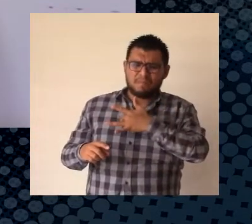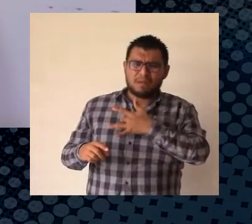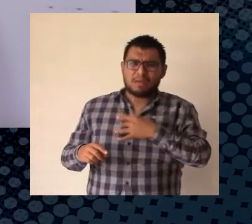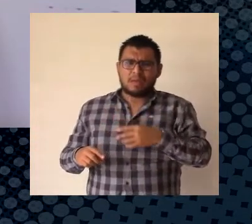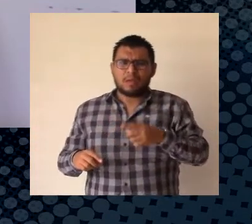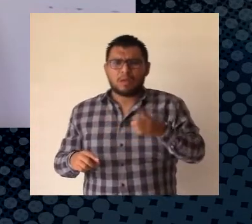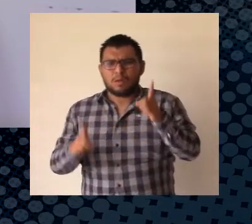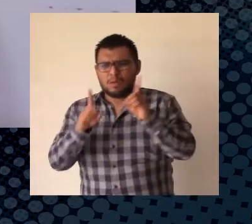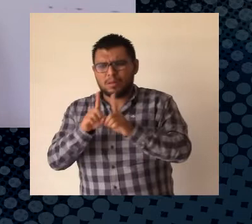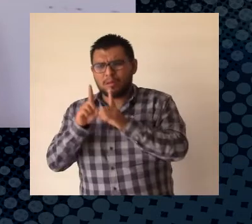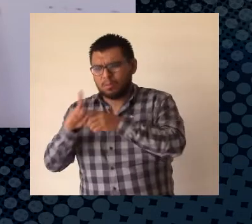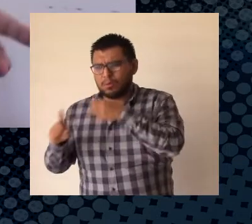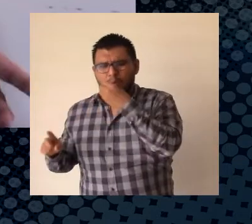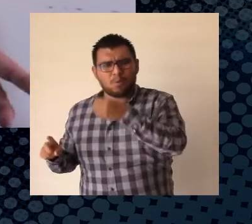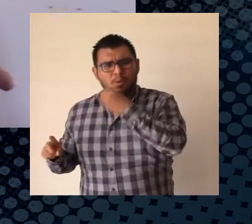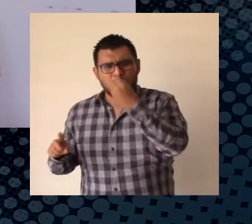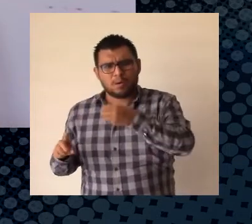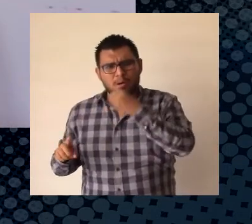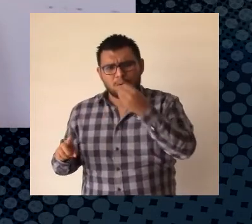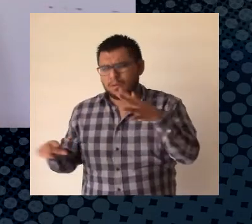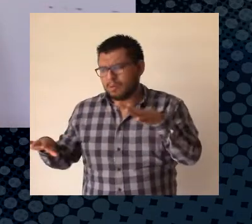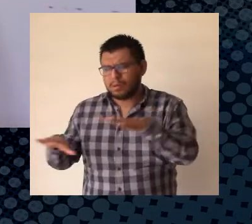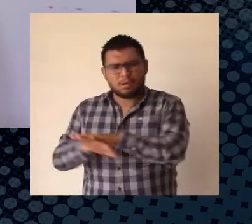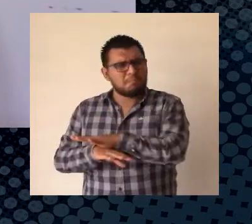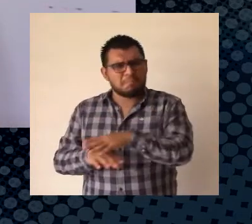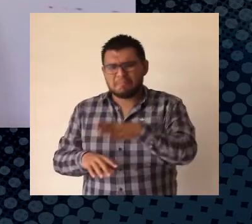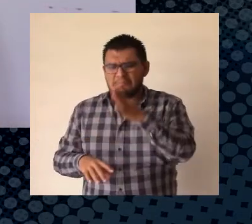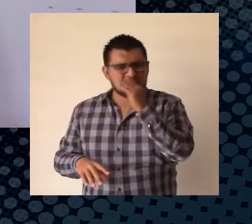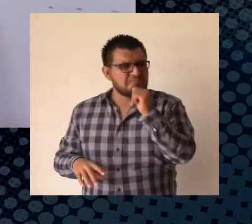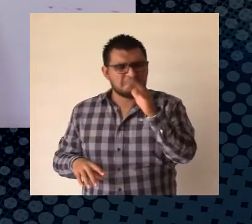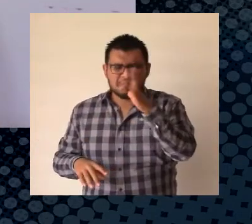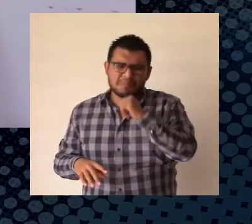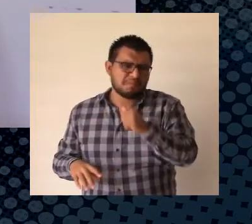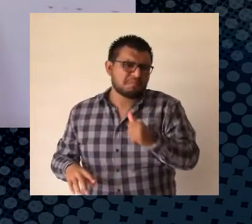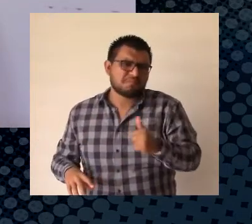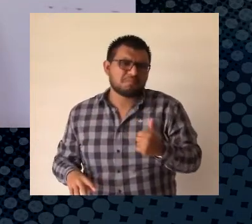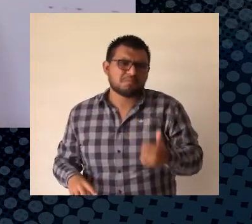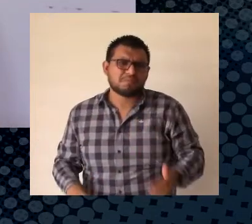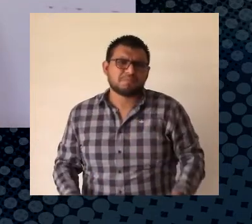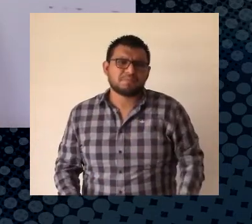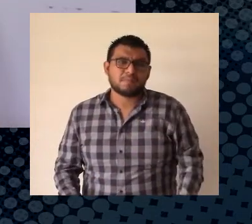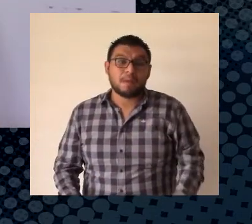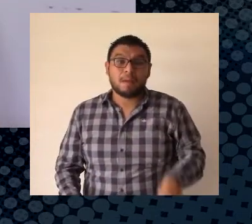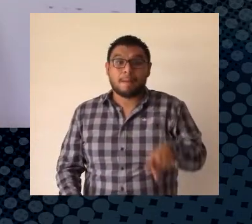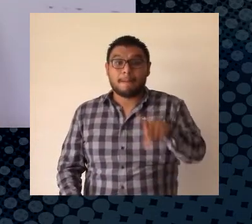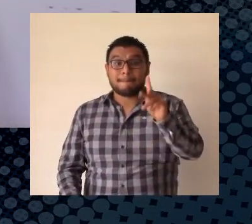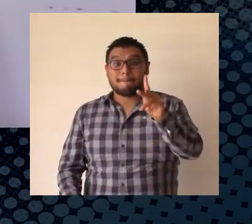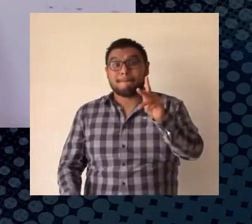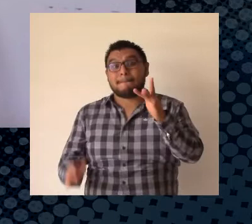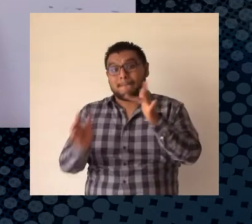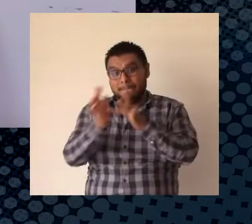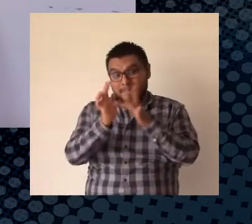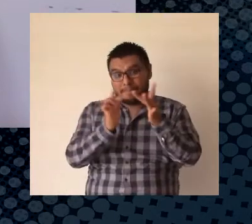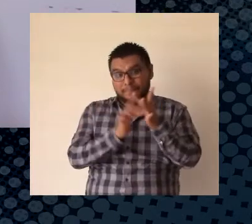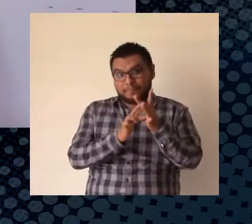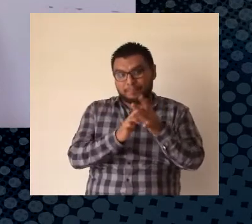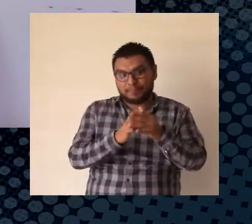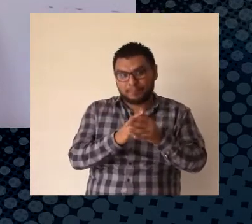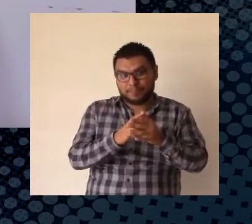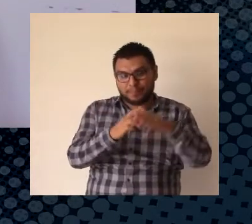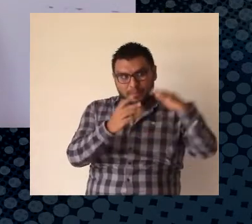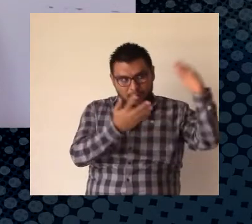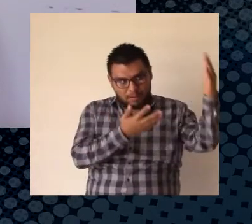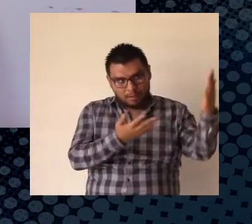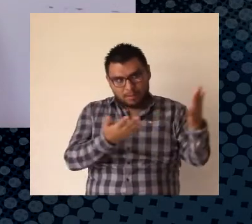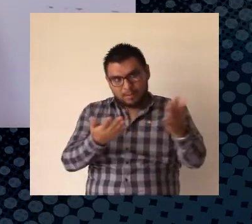él y trataron de ver que hubiese cambios, pero no hubo nada. Y el Señor, cuando bajó del monte de